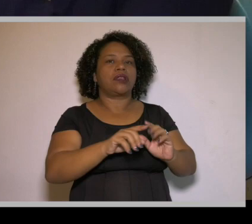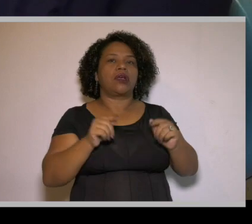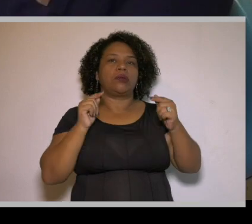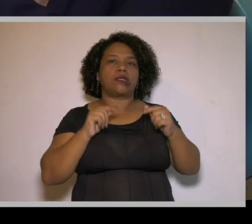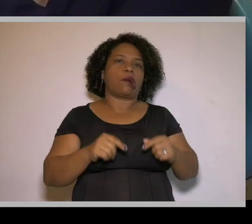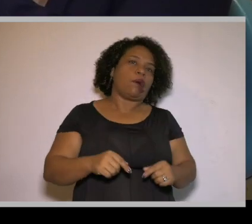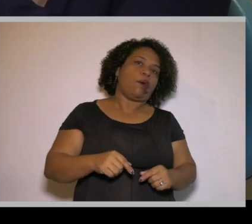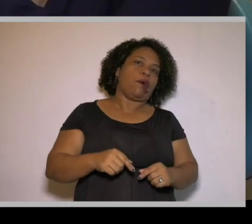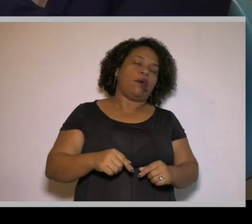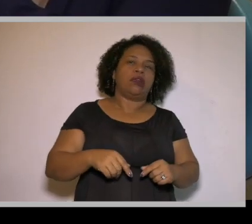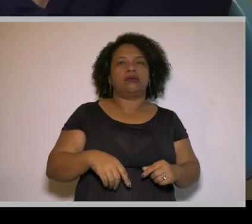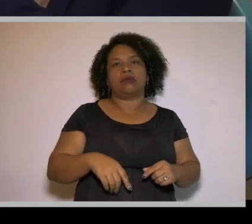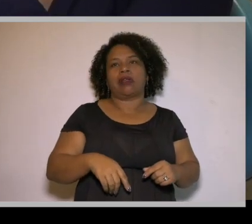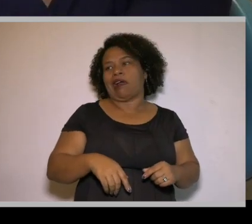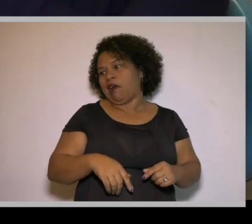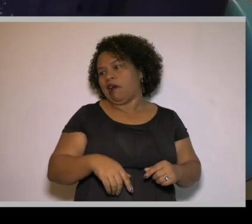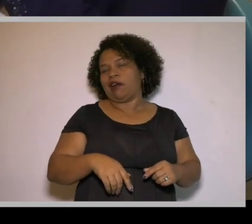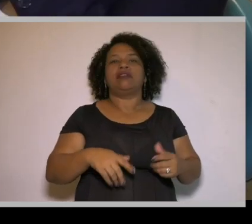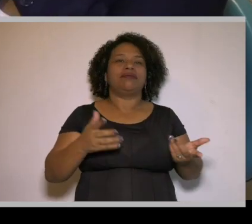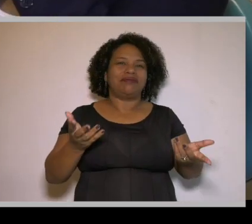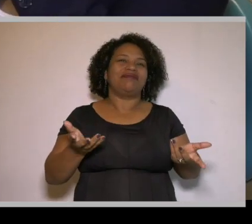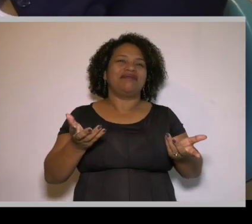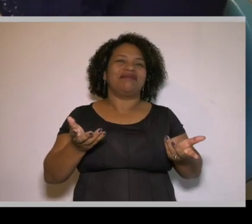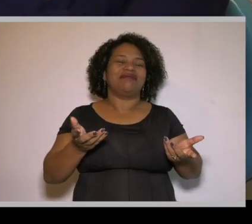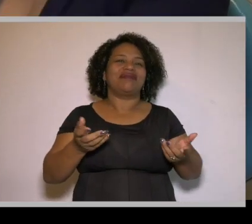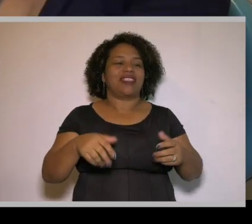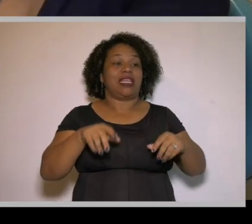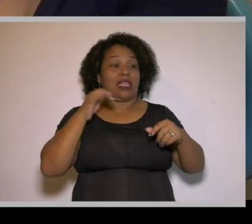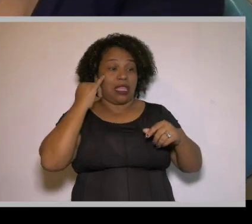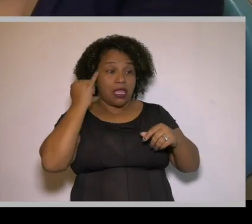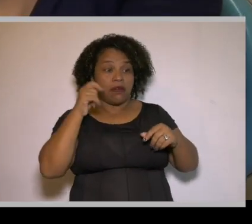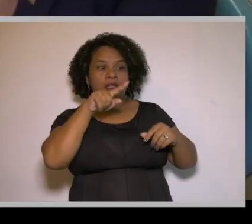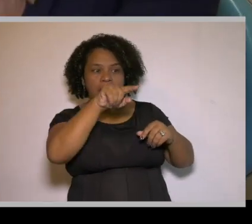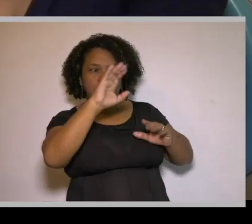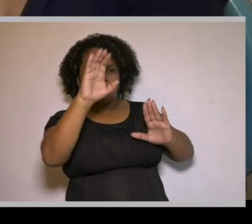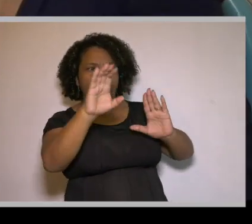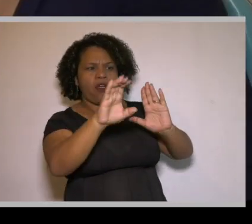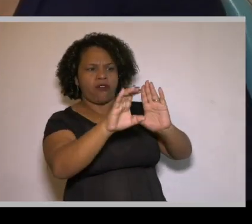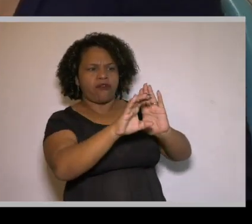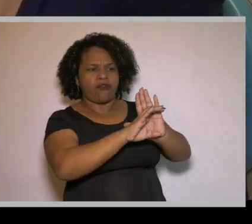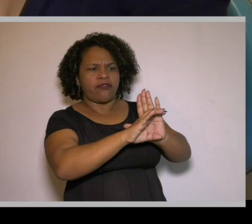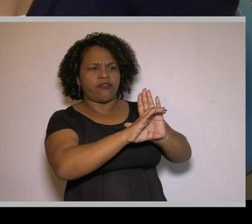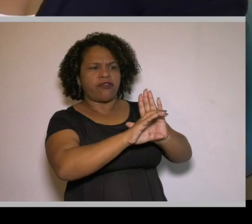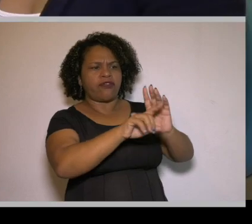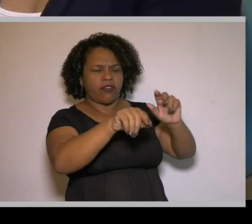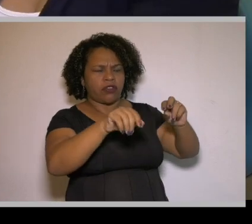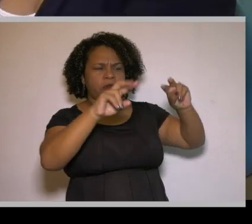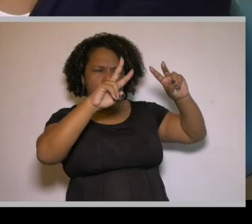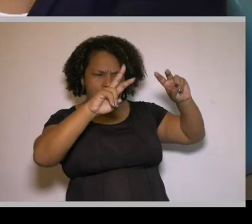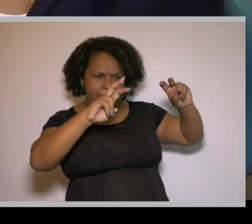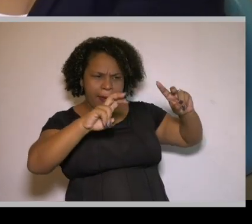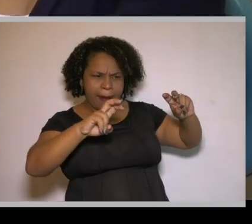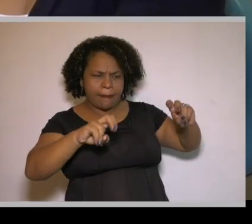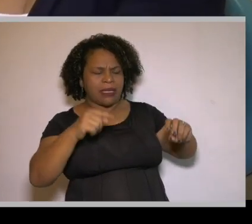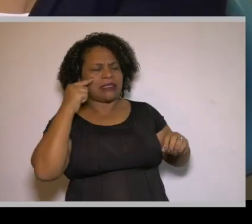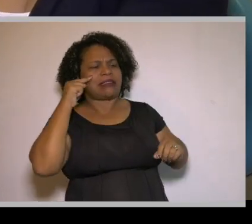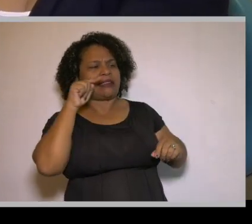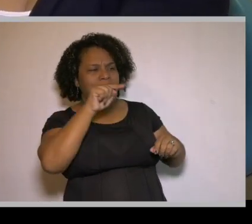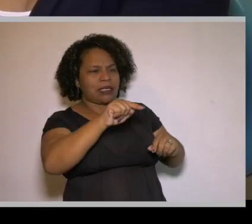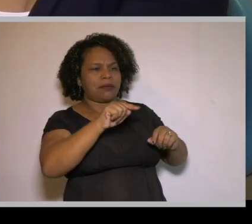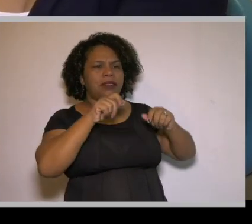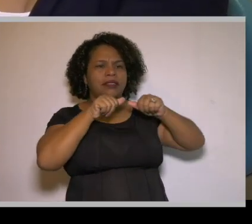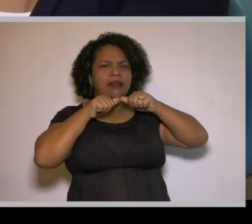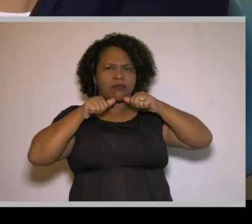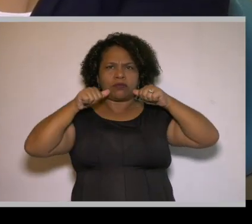¿cómo aborda este tipo de fracturas entonces? Porque a veces vemos que hay que poner una esfera, unas sí, cosas. Dependiendo del tipo de fractura, ya cuando tenemos